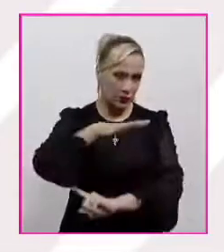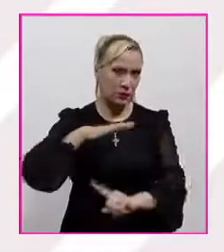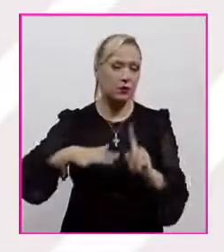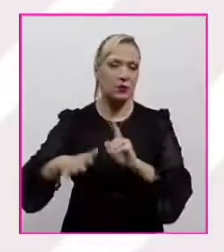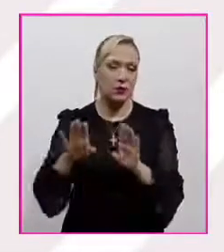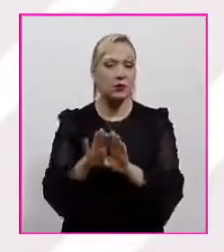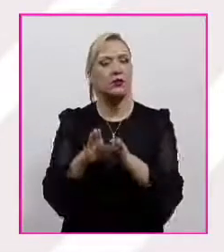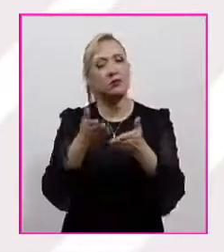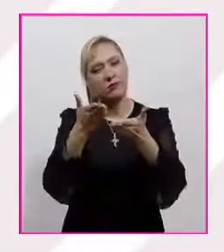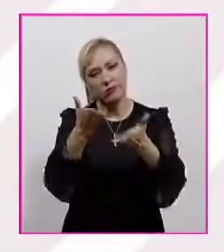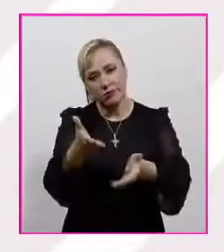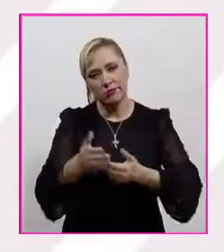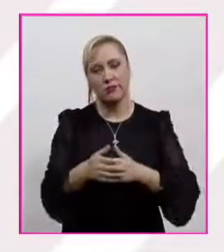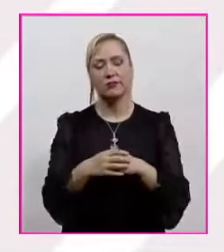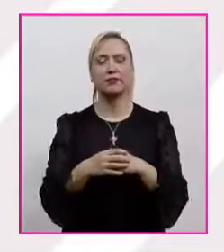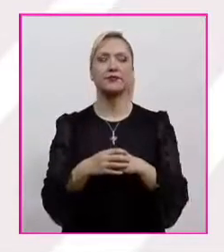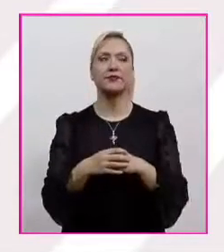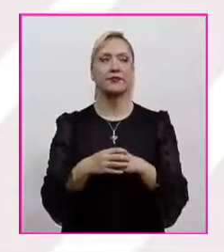esta cuestión.